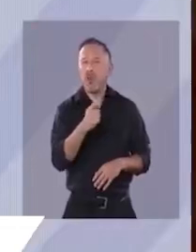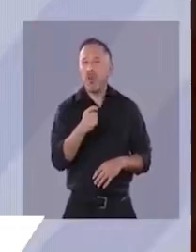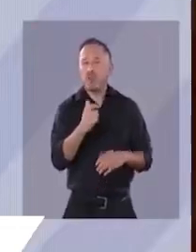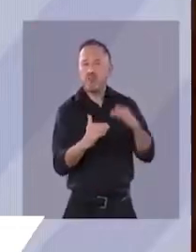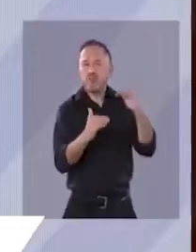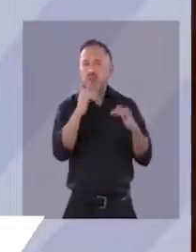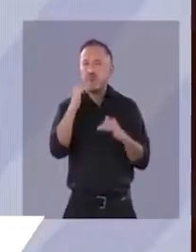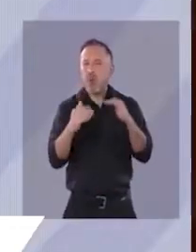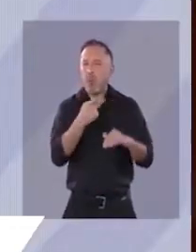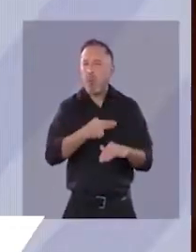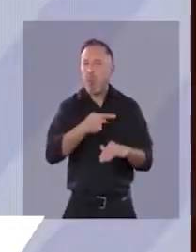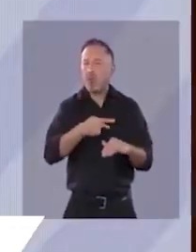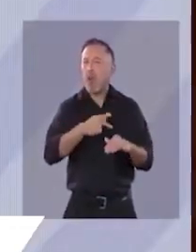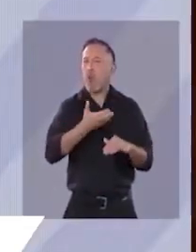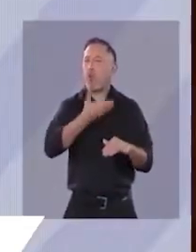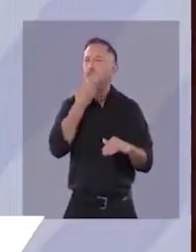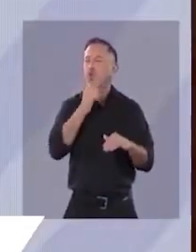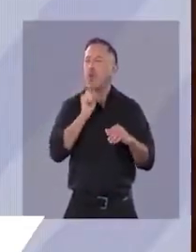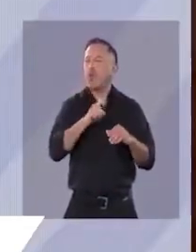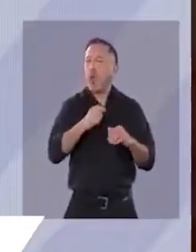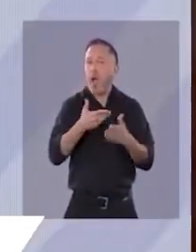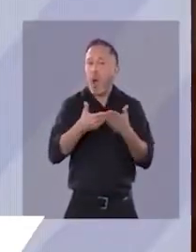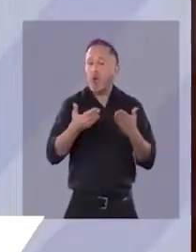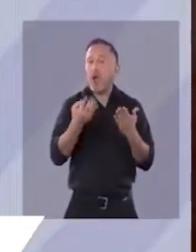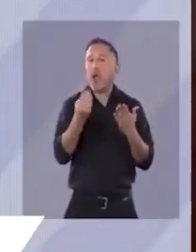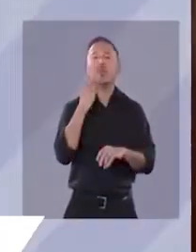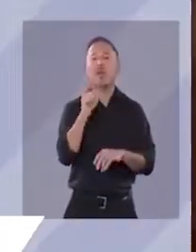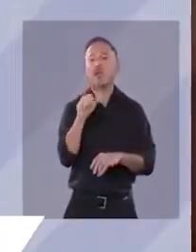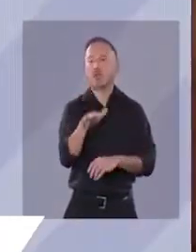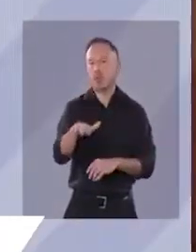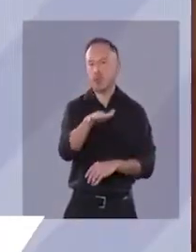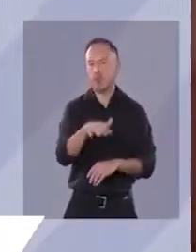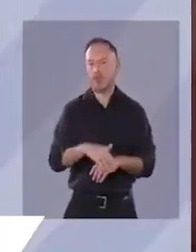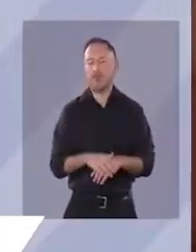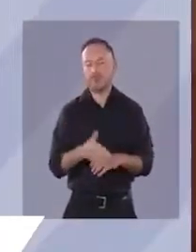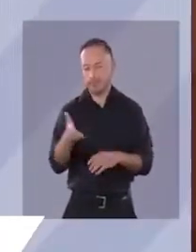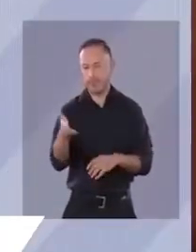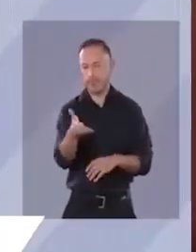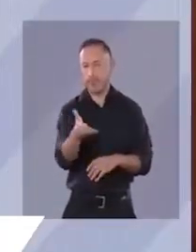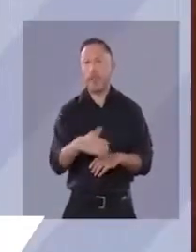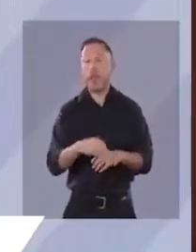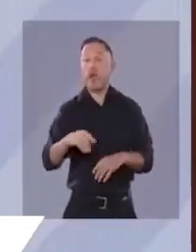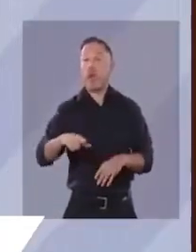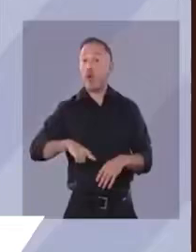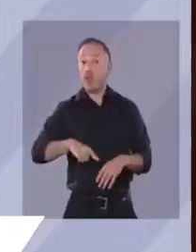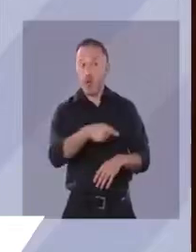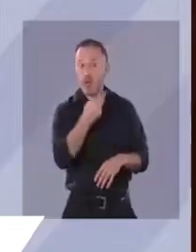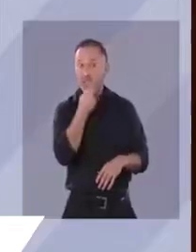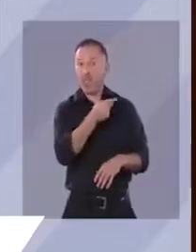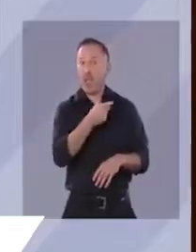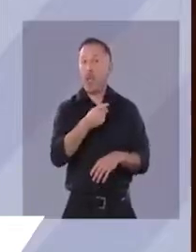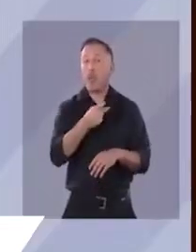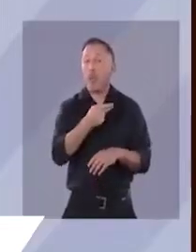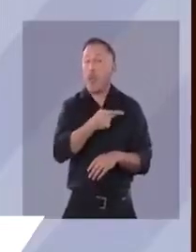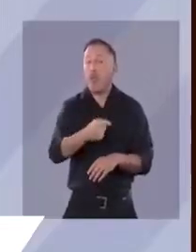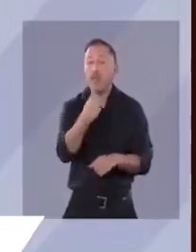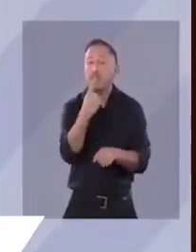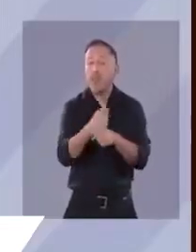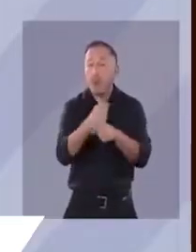indicando que pues justamente están en